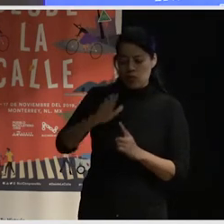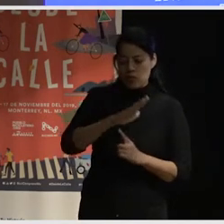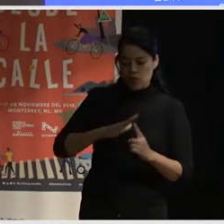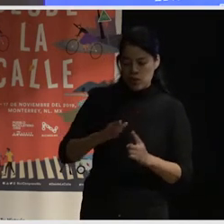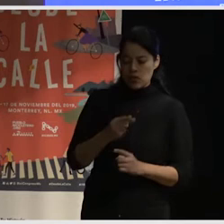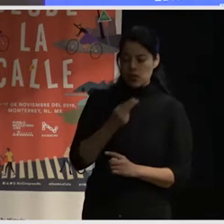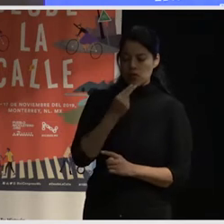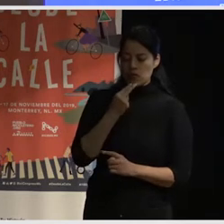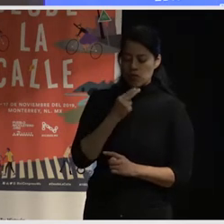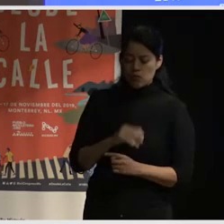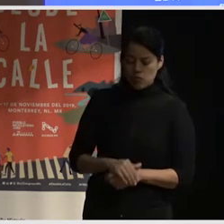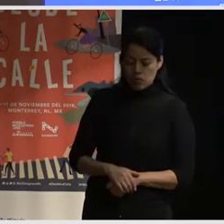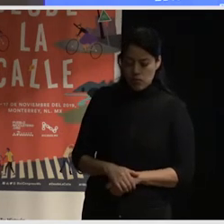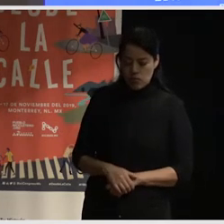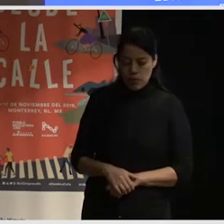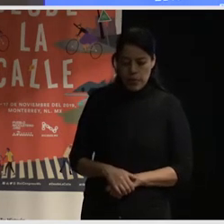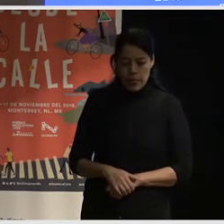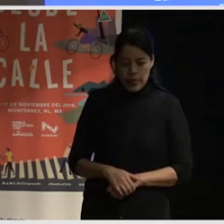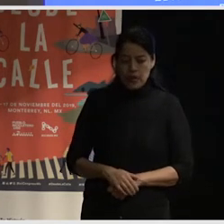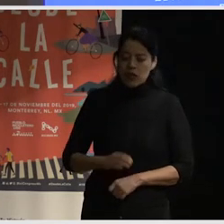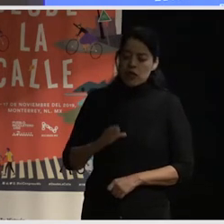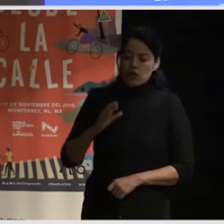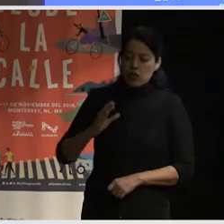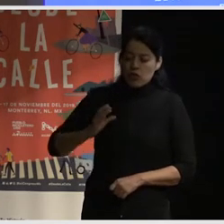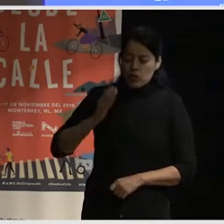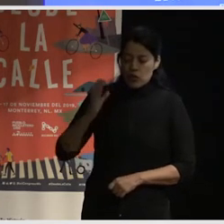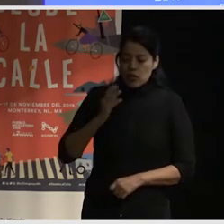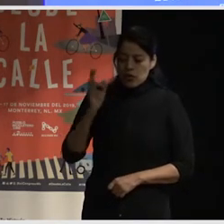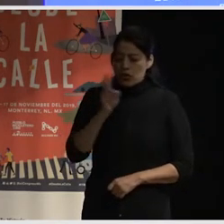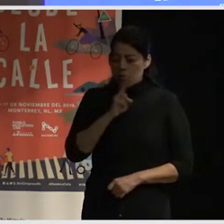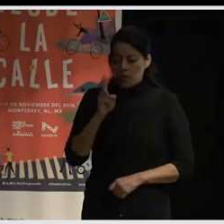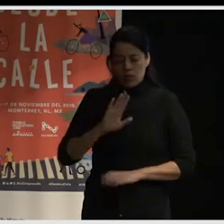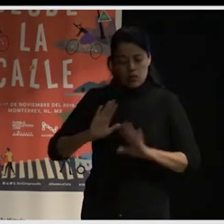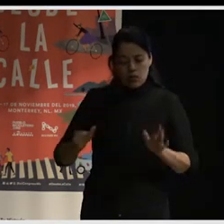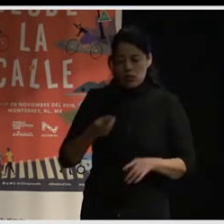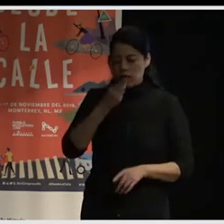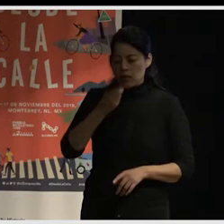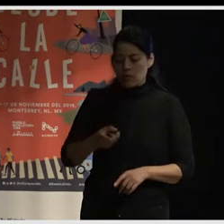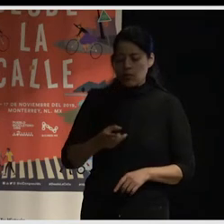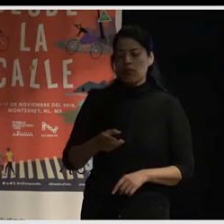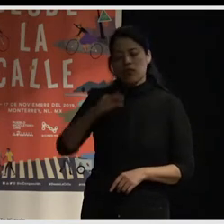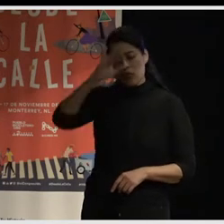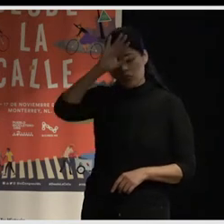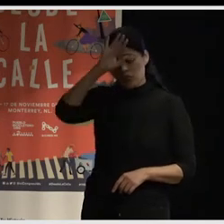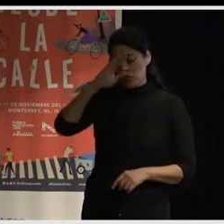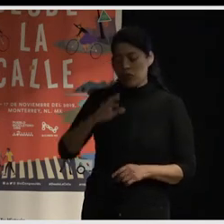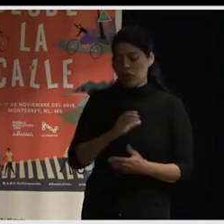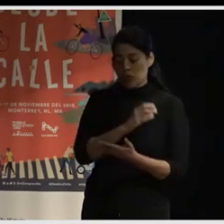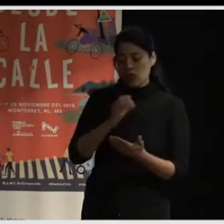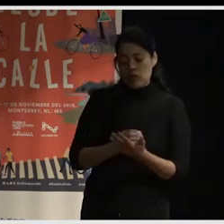y bueno en cuanto a calidad el aire creo que ya lo dijiste casi todo es un hecho que vivimos en una ciudad contaminada